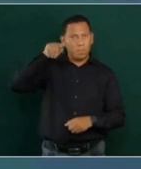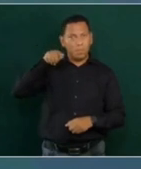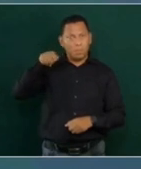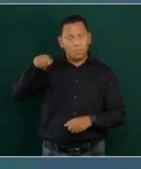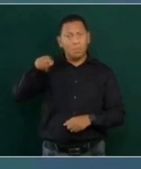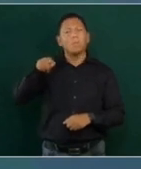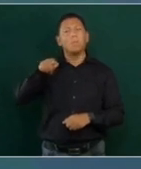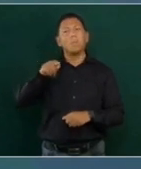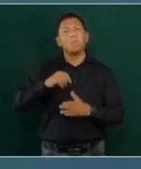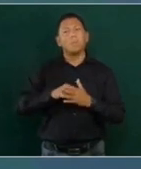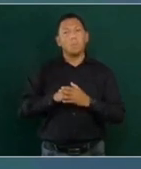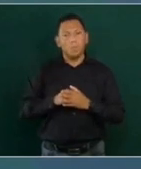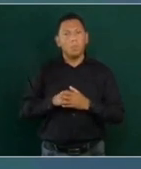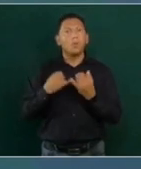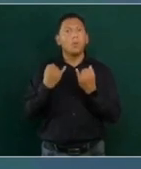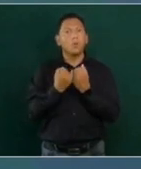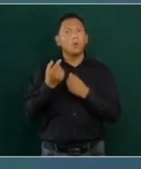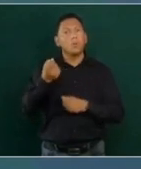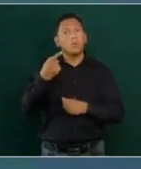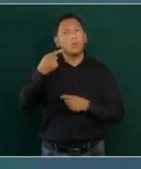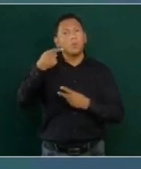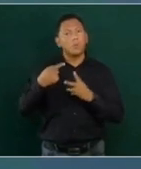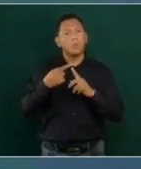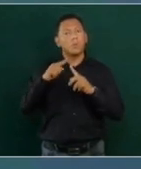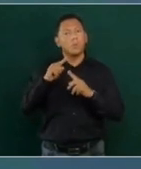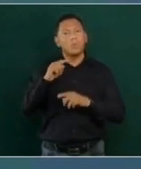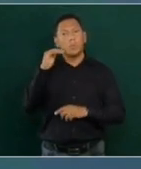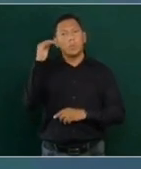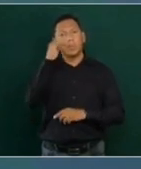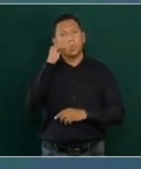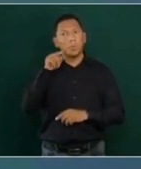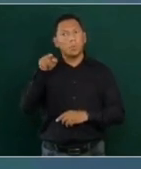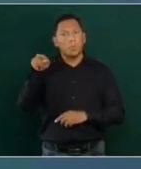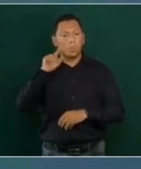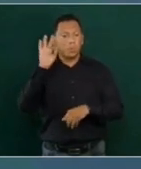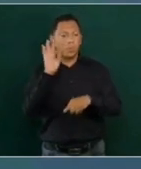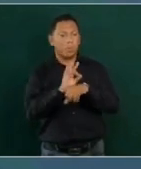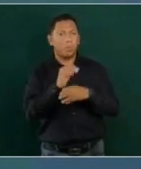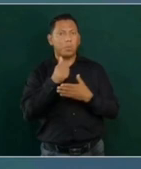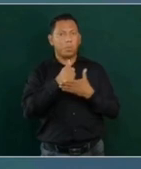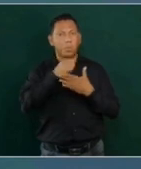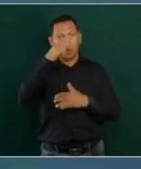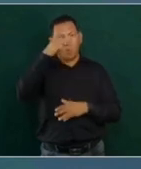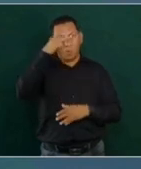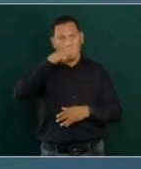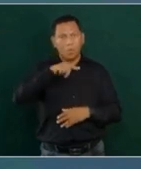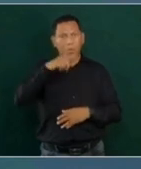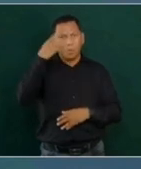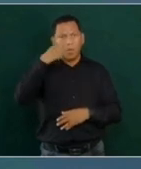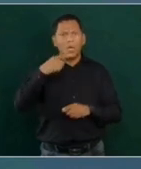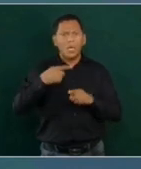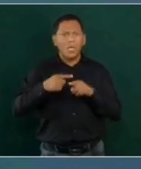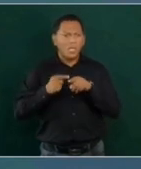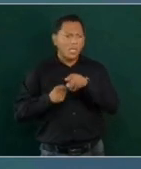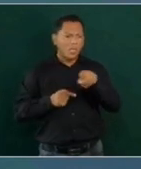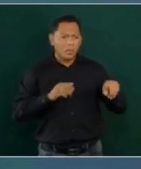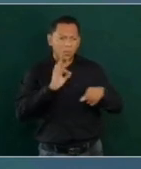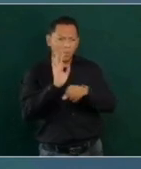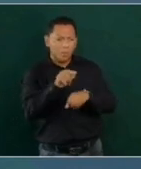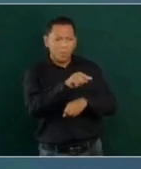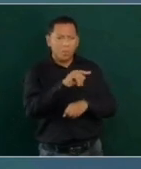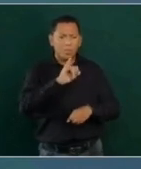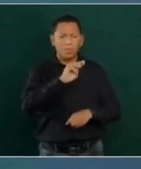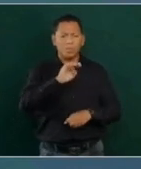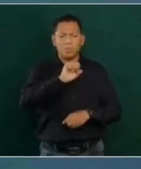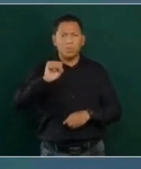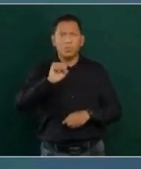medicamentos gratuitos para todos los que no tienen seguridad social. Eso lo vamos a